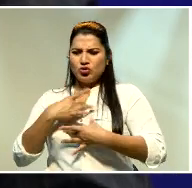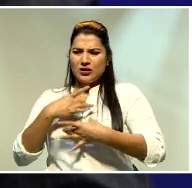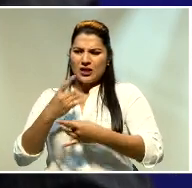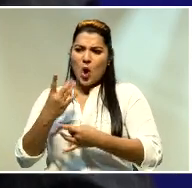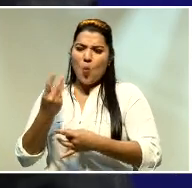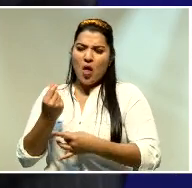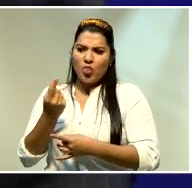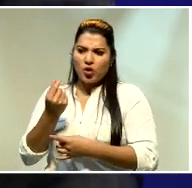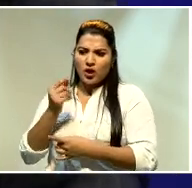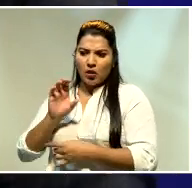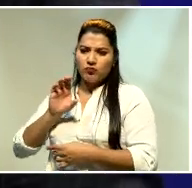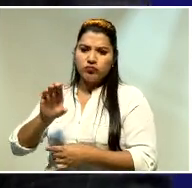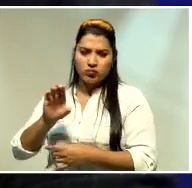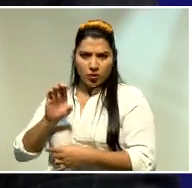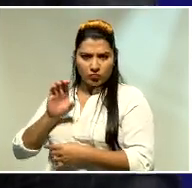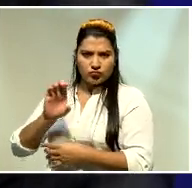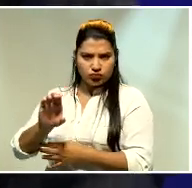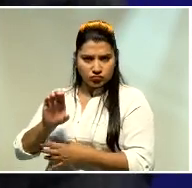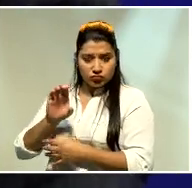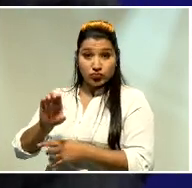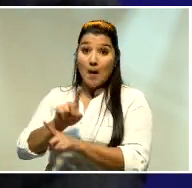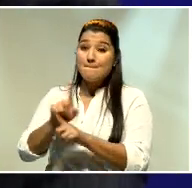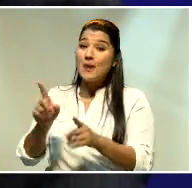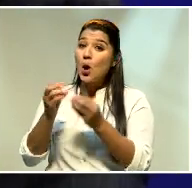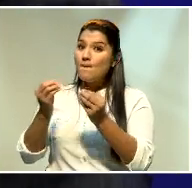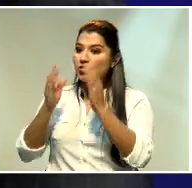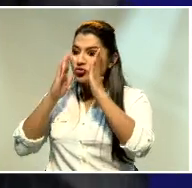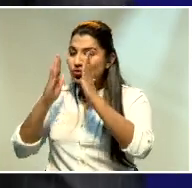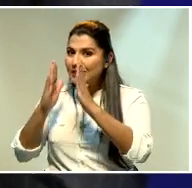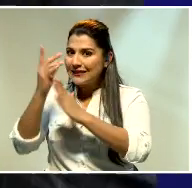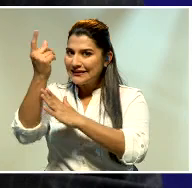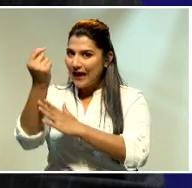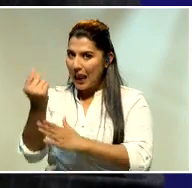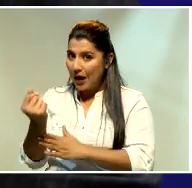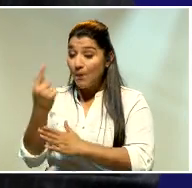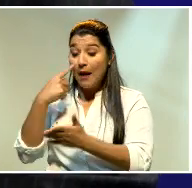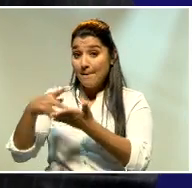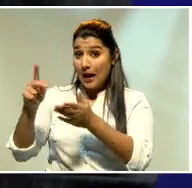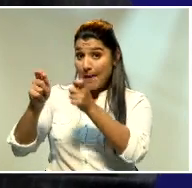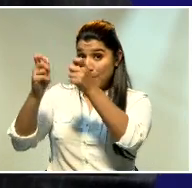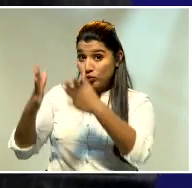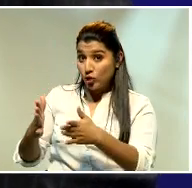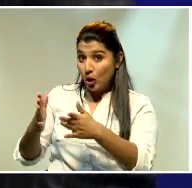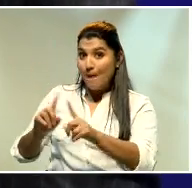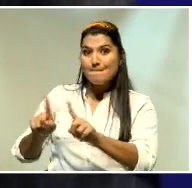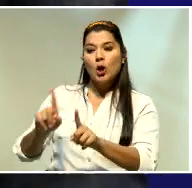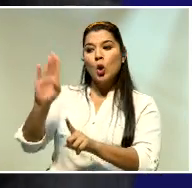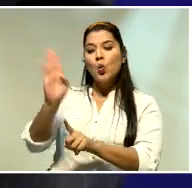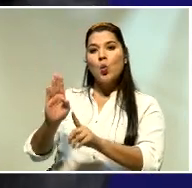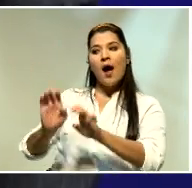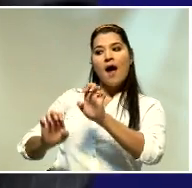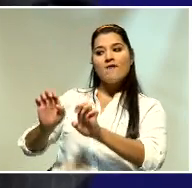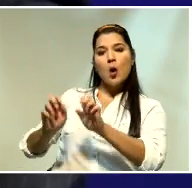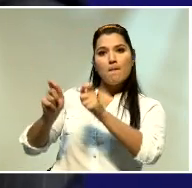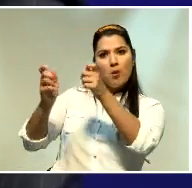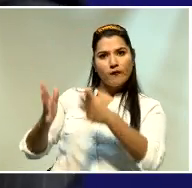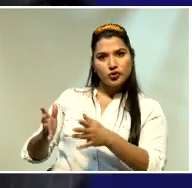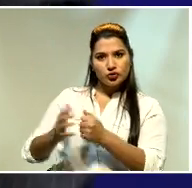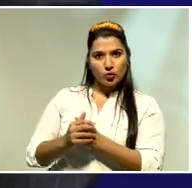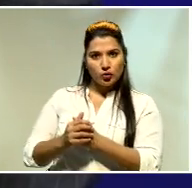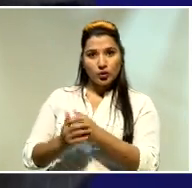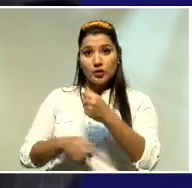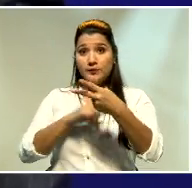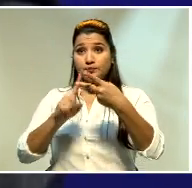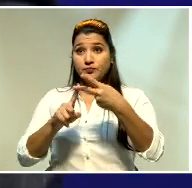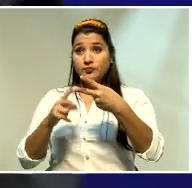le metíamos, pero se lo metimos mucho en la parte salarial, pero no pusimos evaluación docente. Le metimos mucha